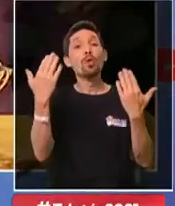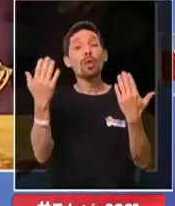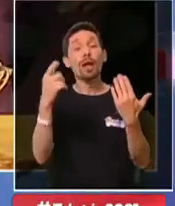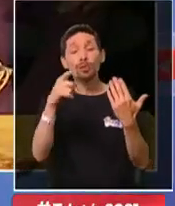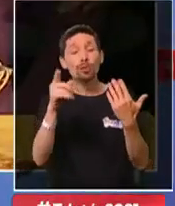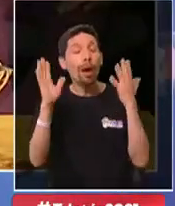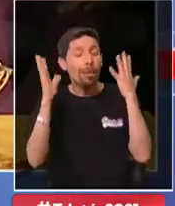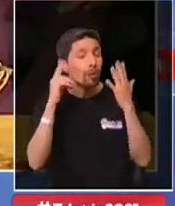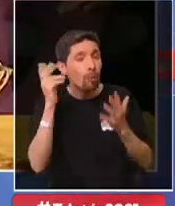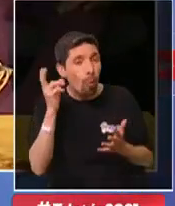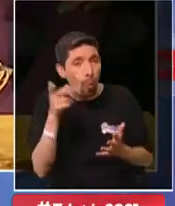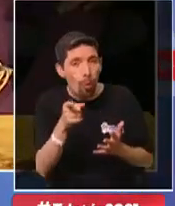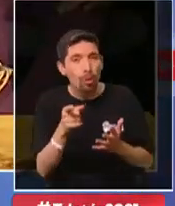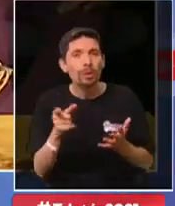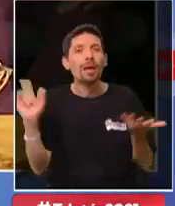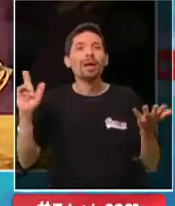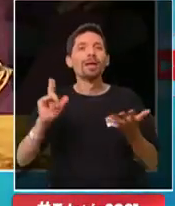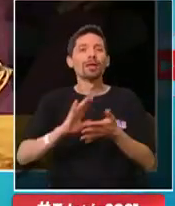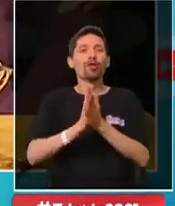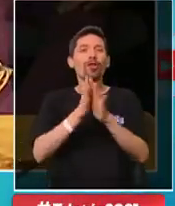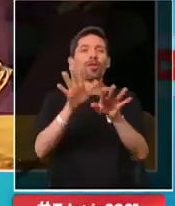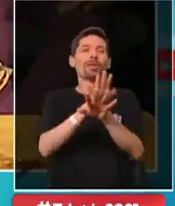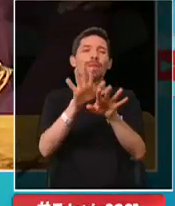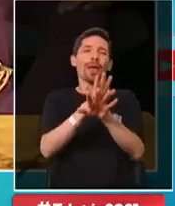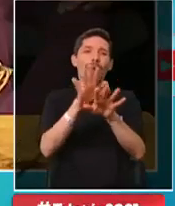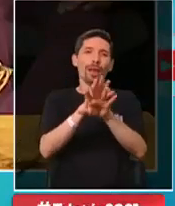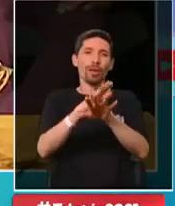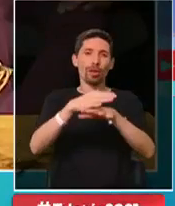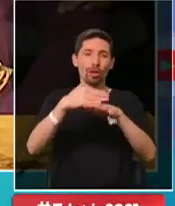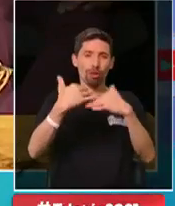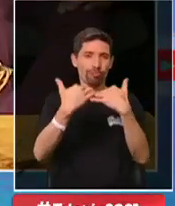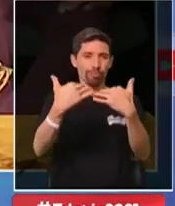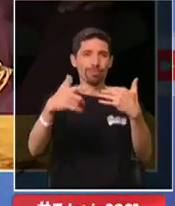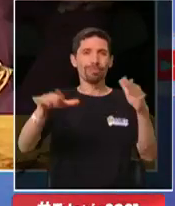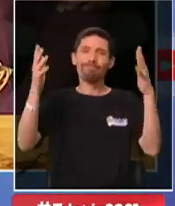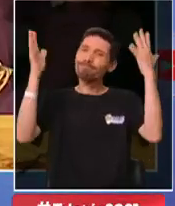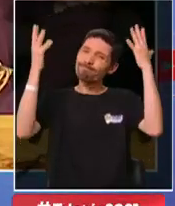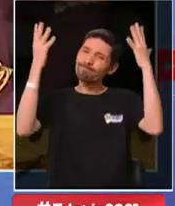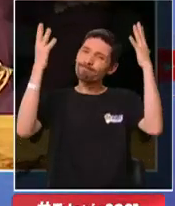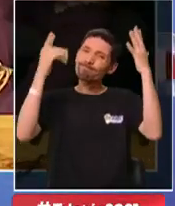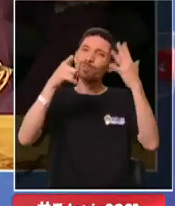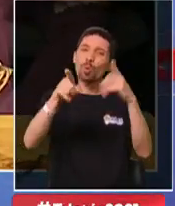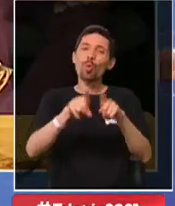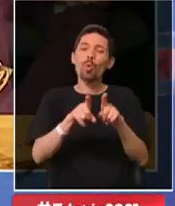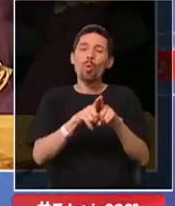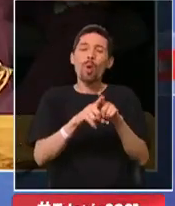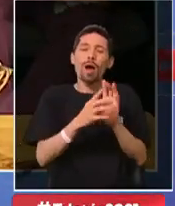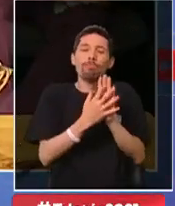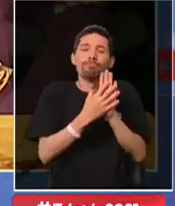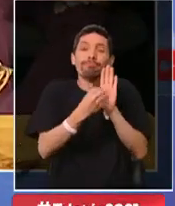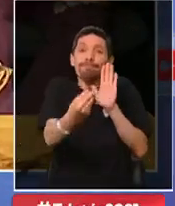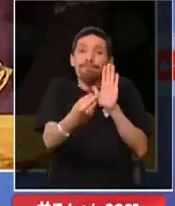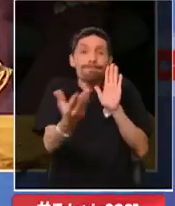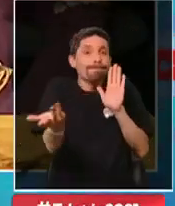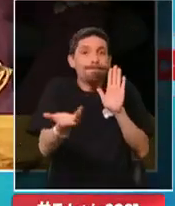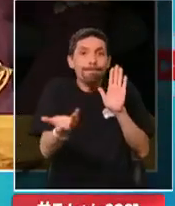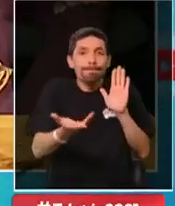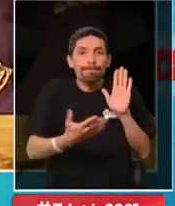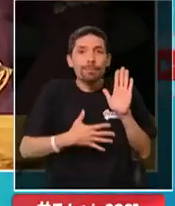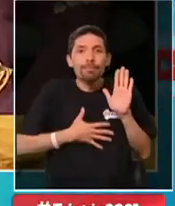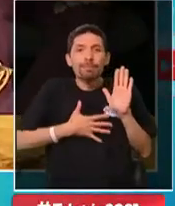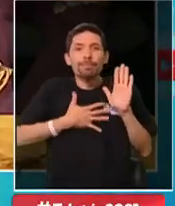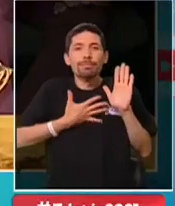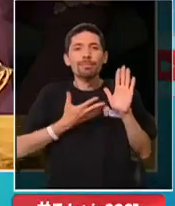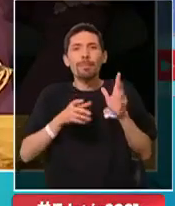que te llegue el aplauso de todo el Teatro Teletón, porque tú eres fuente de inspiración. La verdad es que hoy día te está